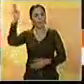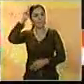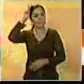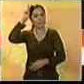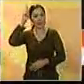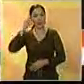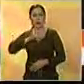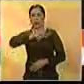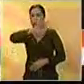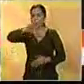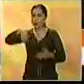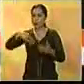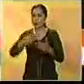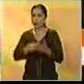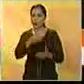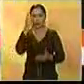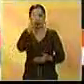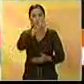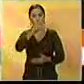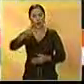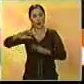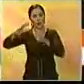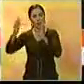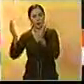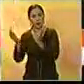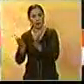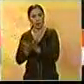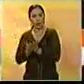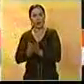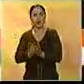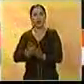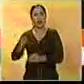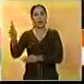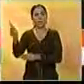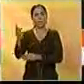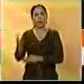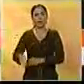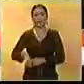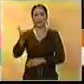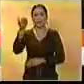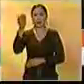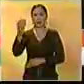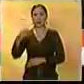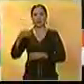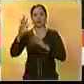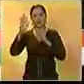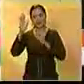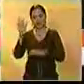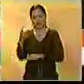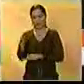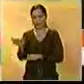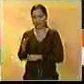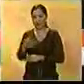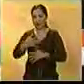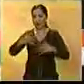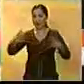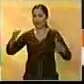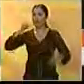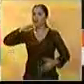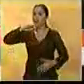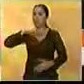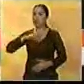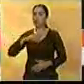y que todos los ciudadanos del mundo y las patrias reverentes inclinan sus banderas ante la grandeza